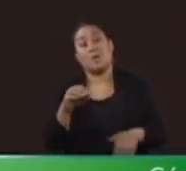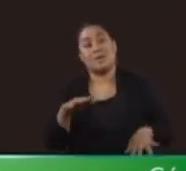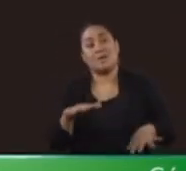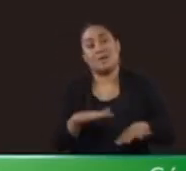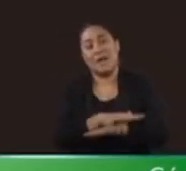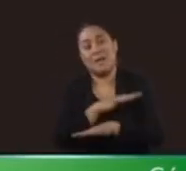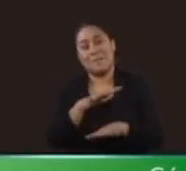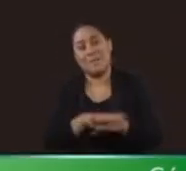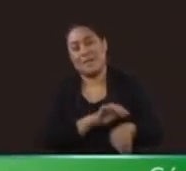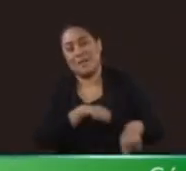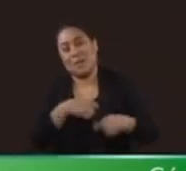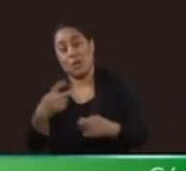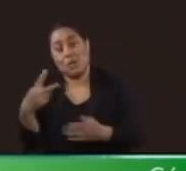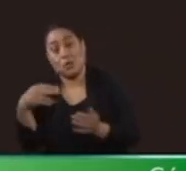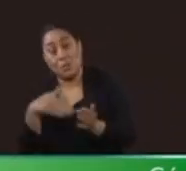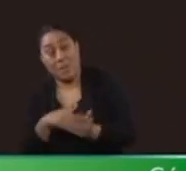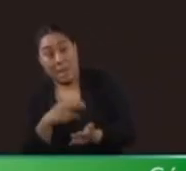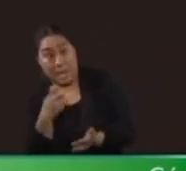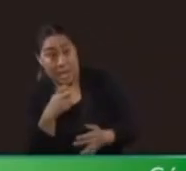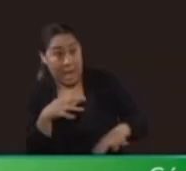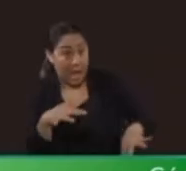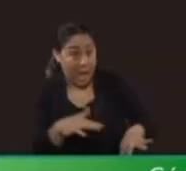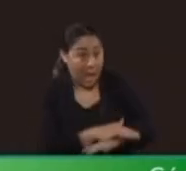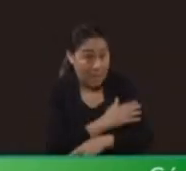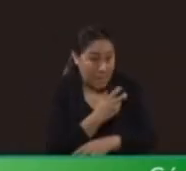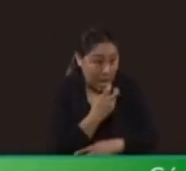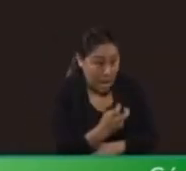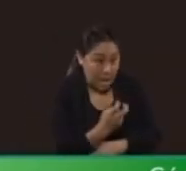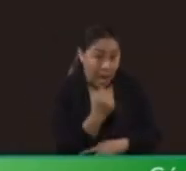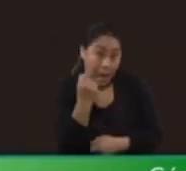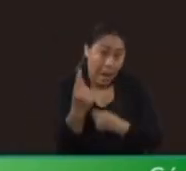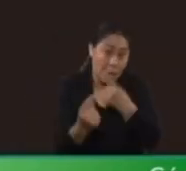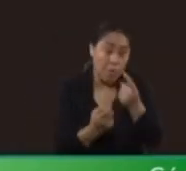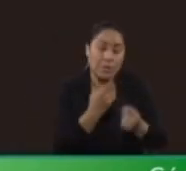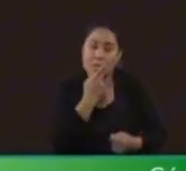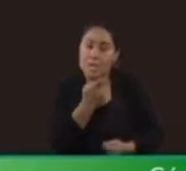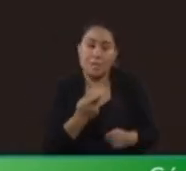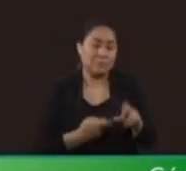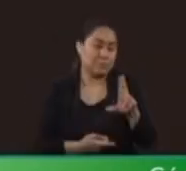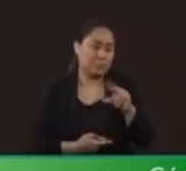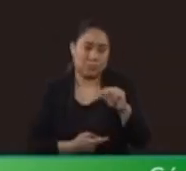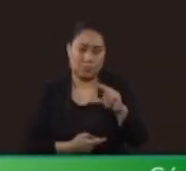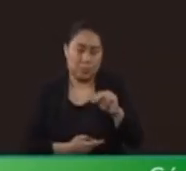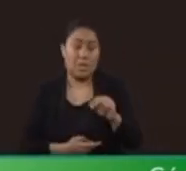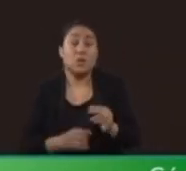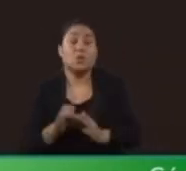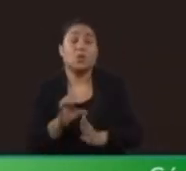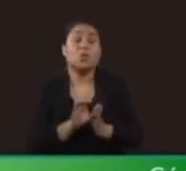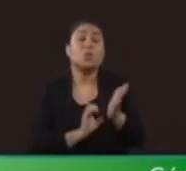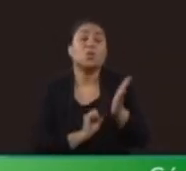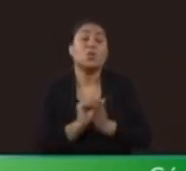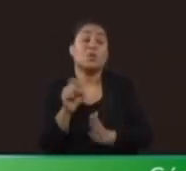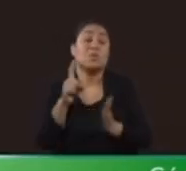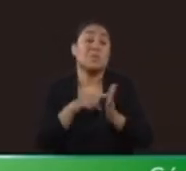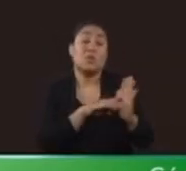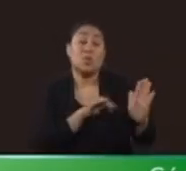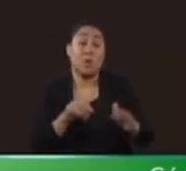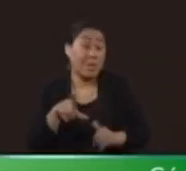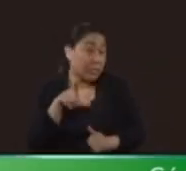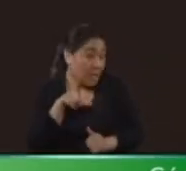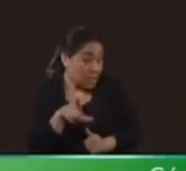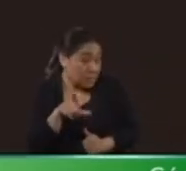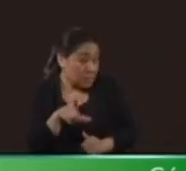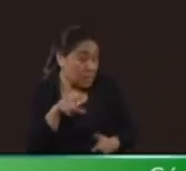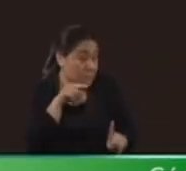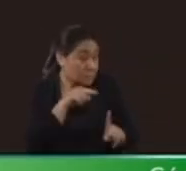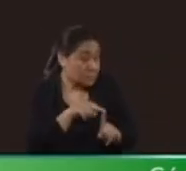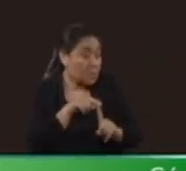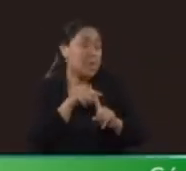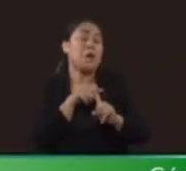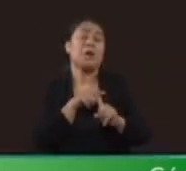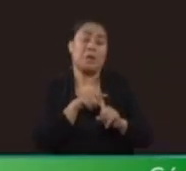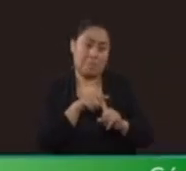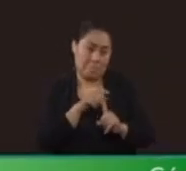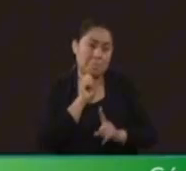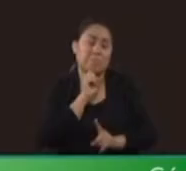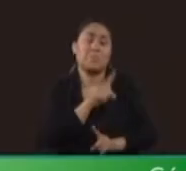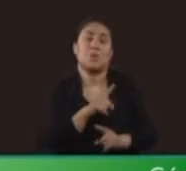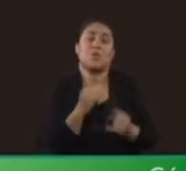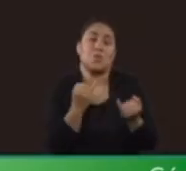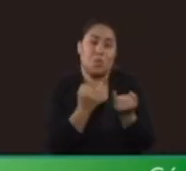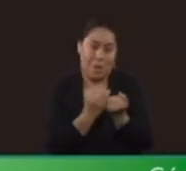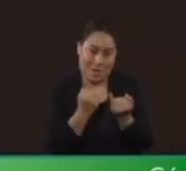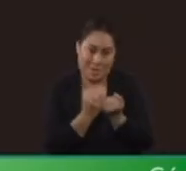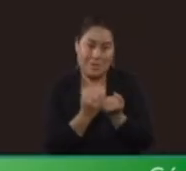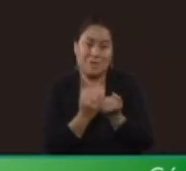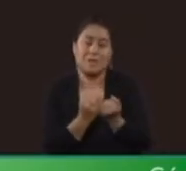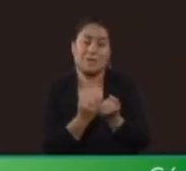como les gustaría a unos y a otros la constitución de 1917 tampoco es ajena a las que la